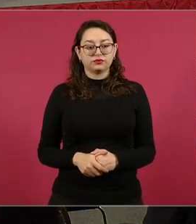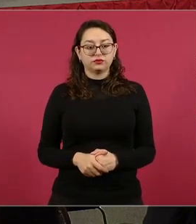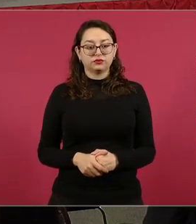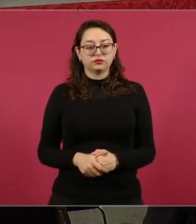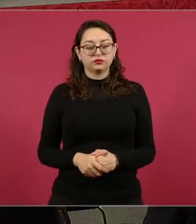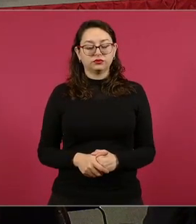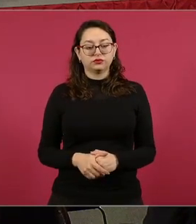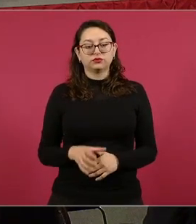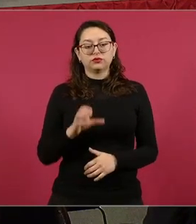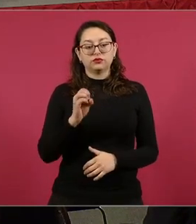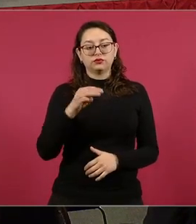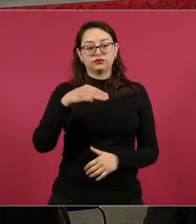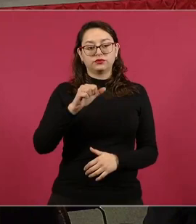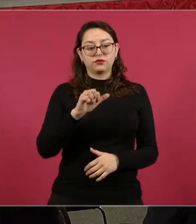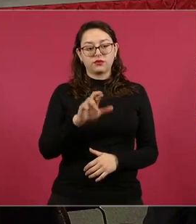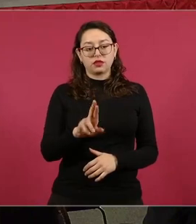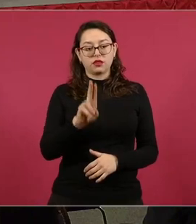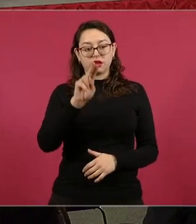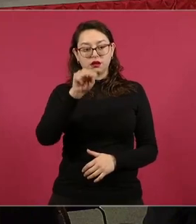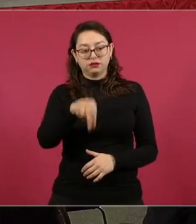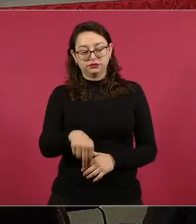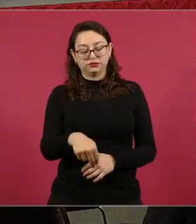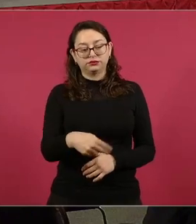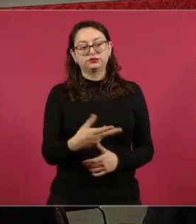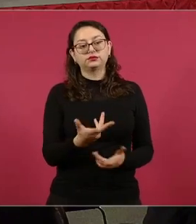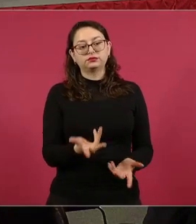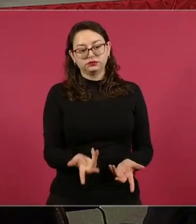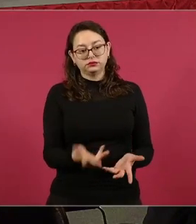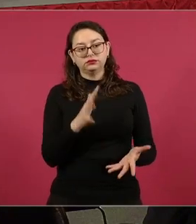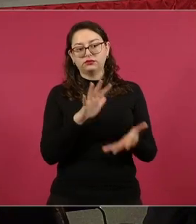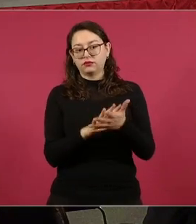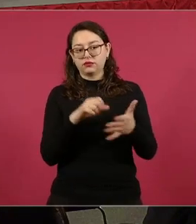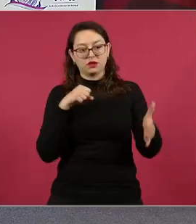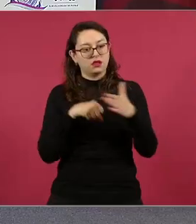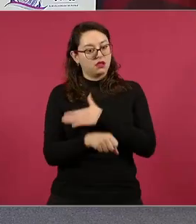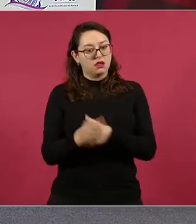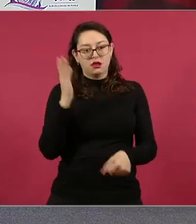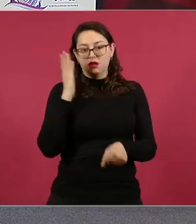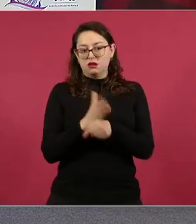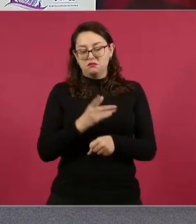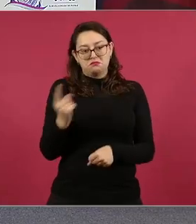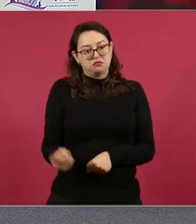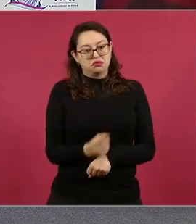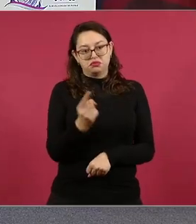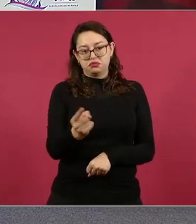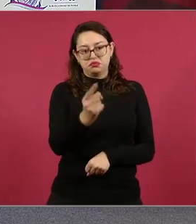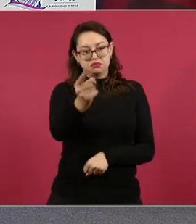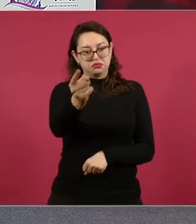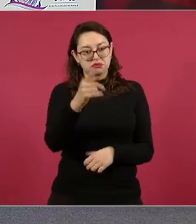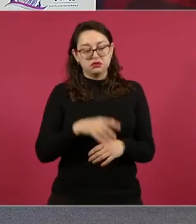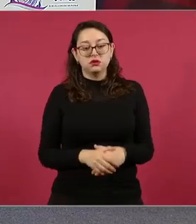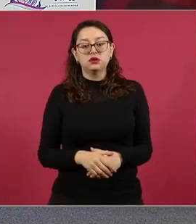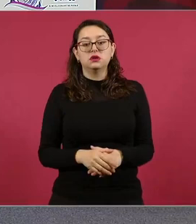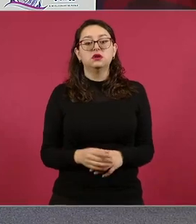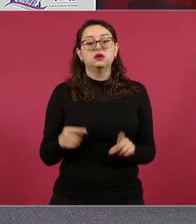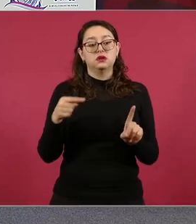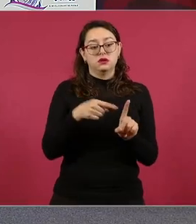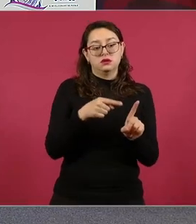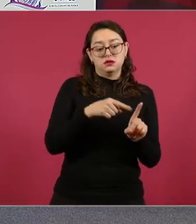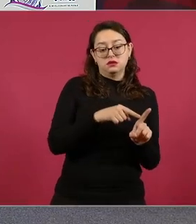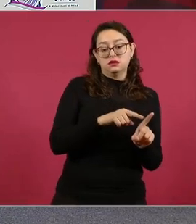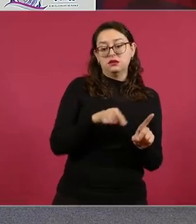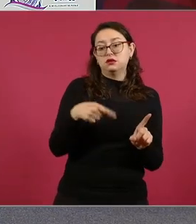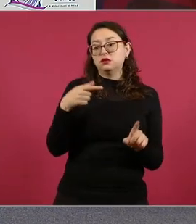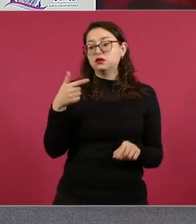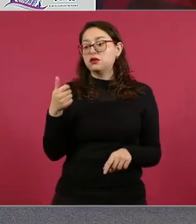vitalicia en contra de Omar N., tras acreditar su responsabilidad en el delito de feminicidio cometido contra un